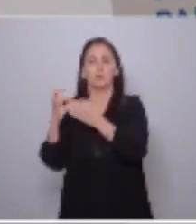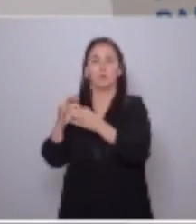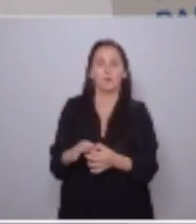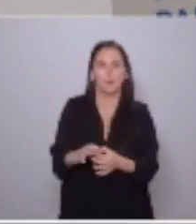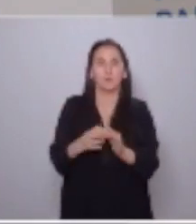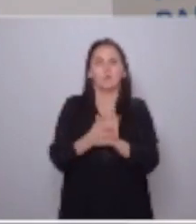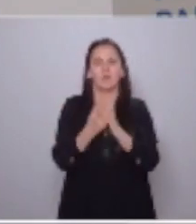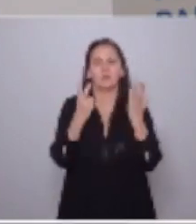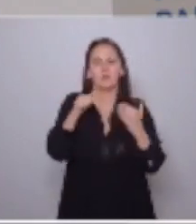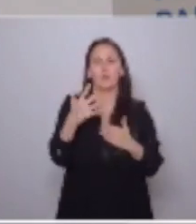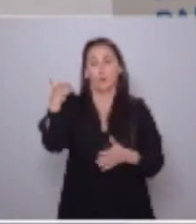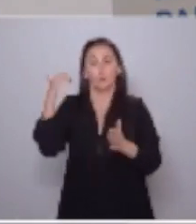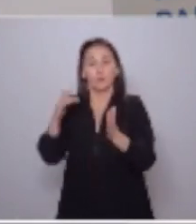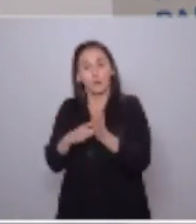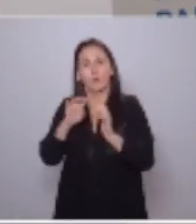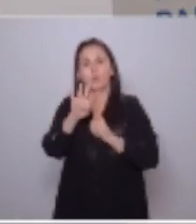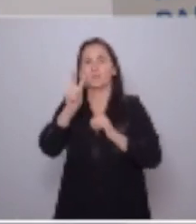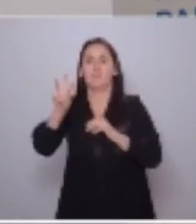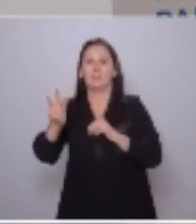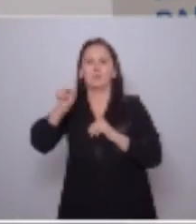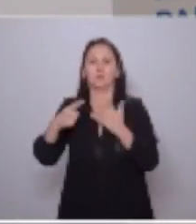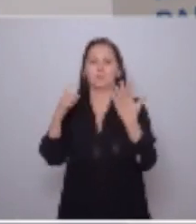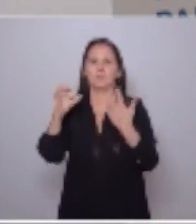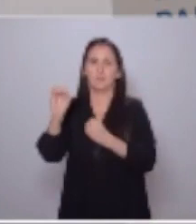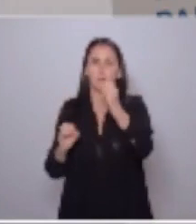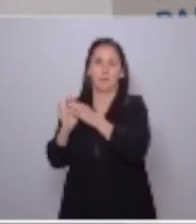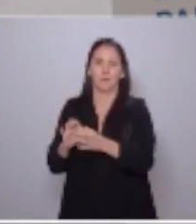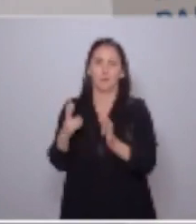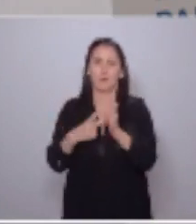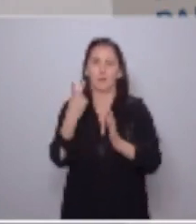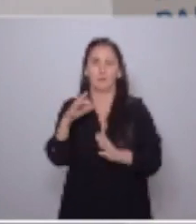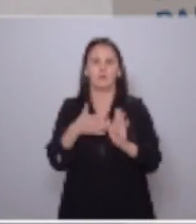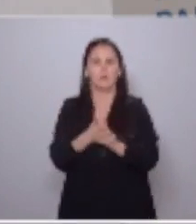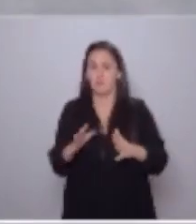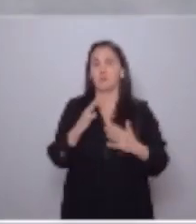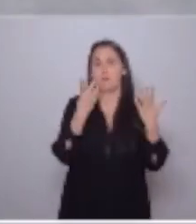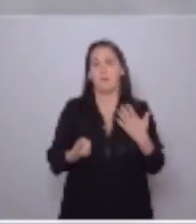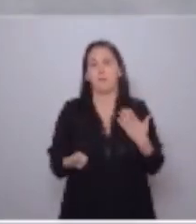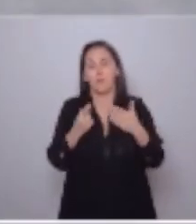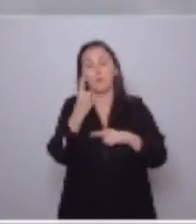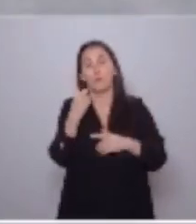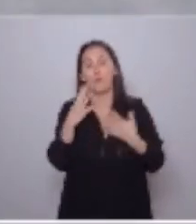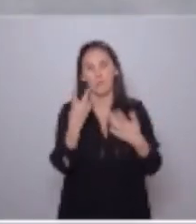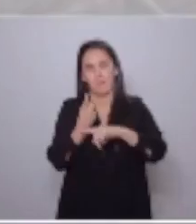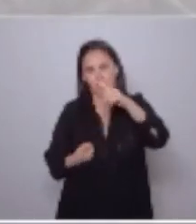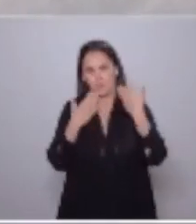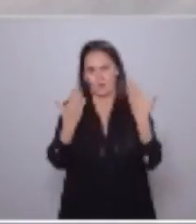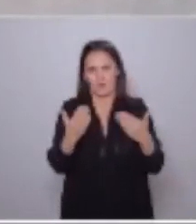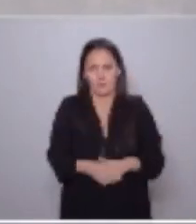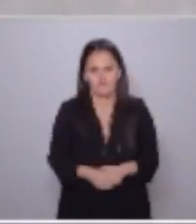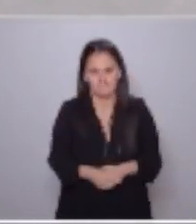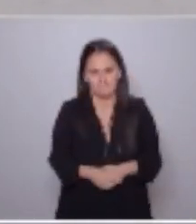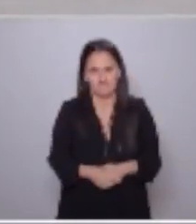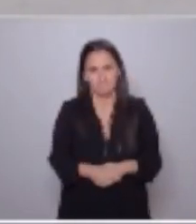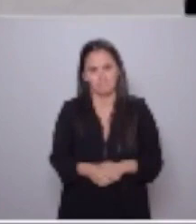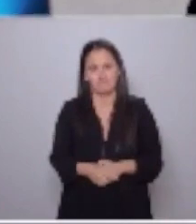el 50,19 montevedra en el 4934 así lo ha explicado el director general de emergencias